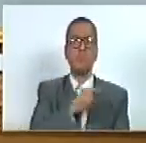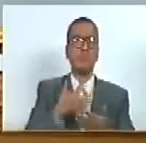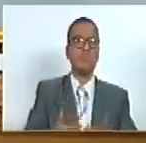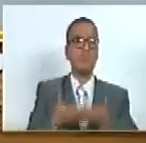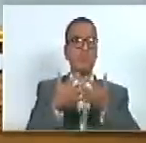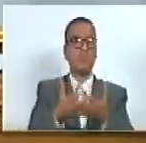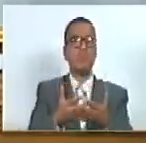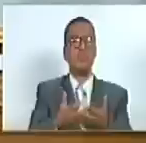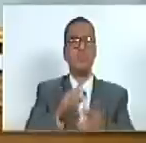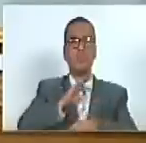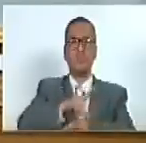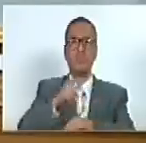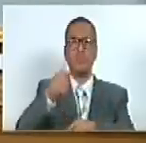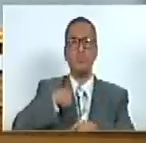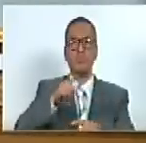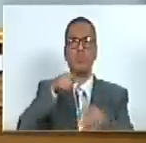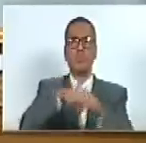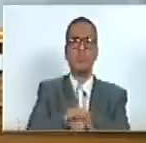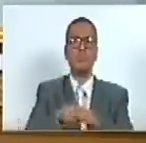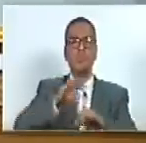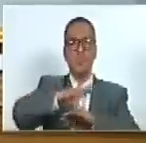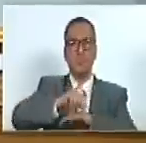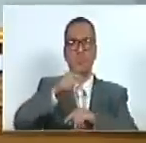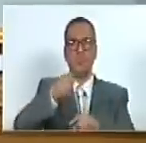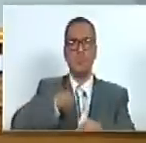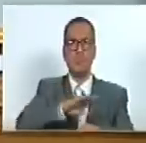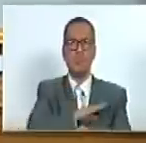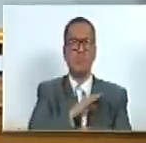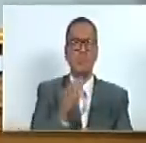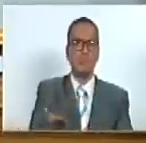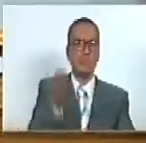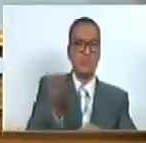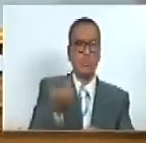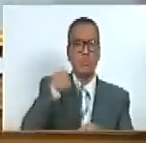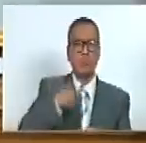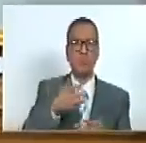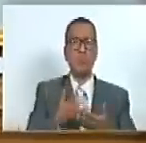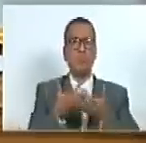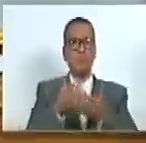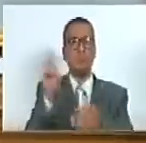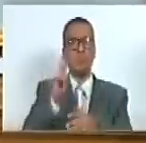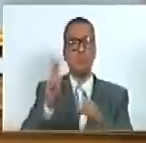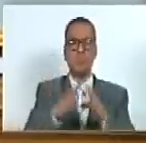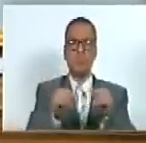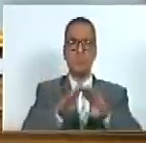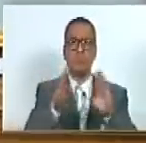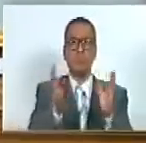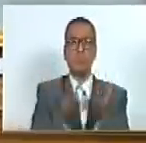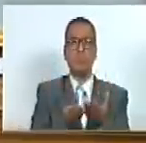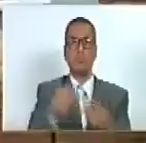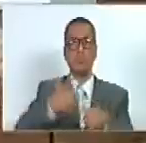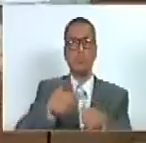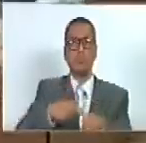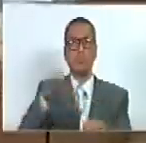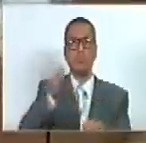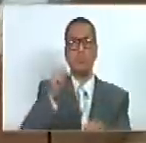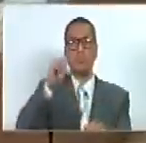entregue a un delincuente que se esté intentando robar el activo más importante que tiene Venezuela en el mundo, que es la empresa